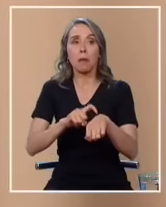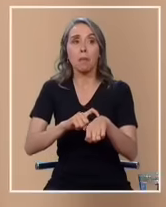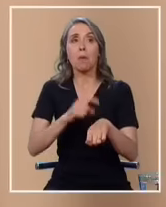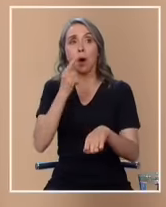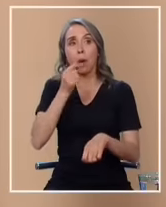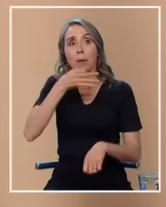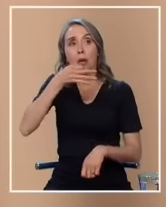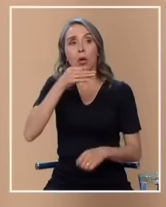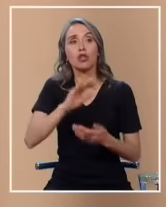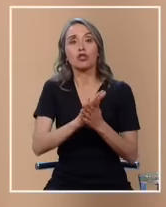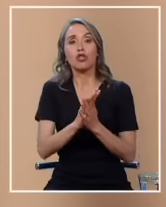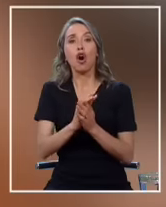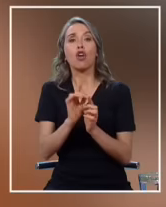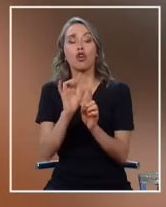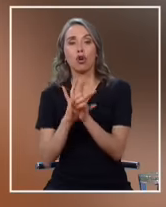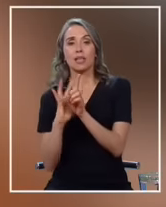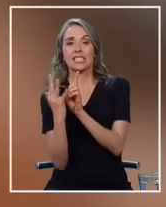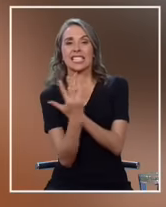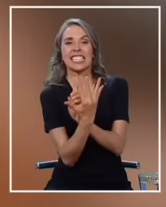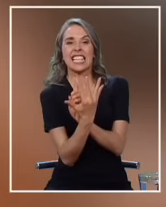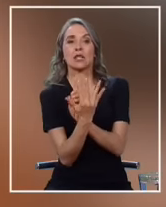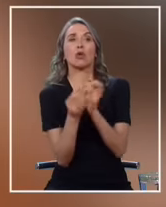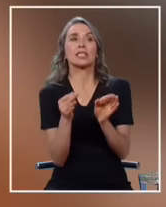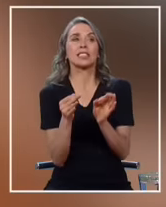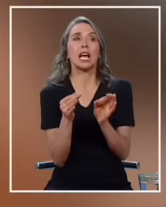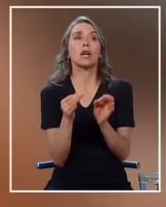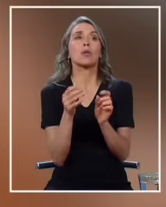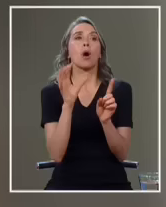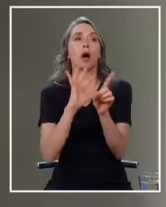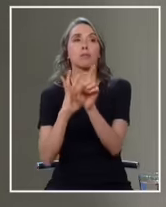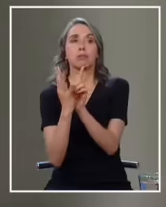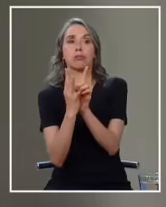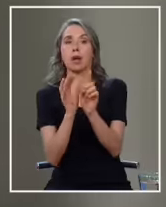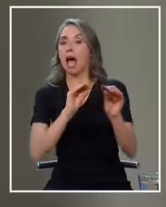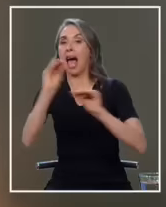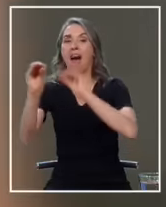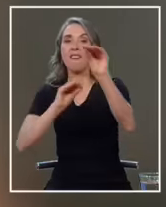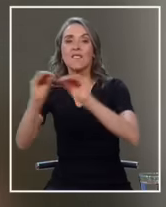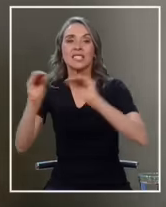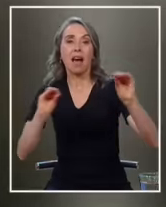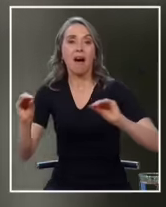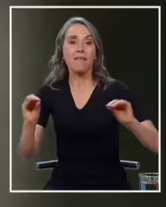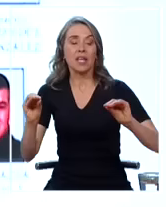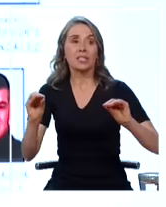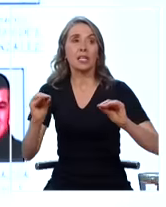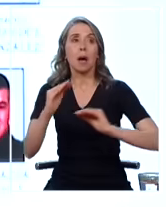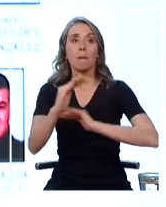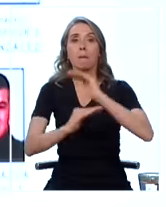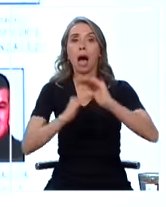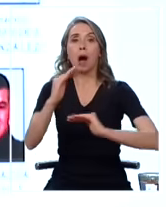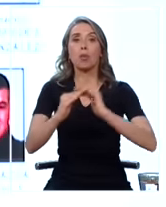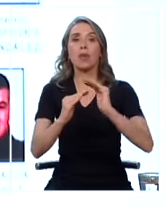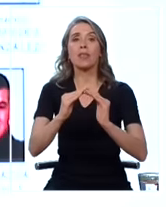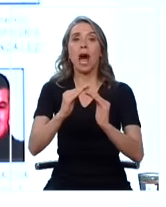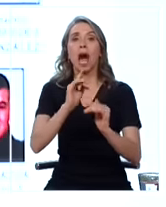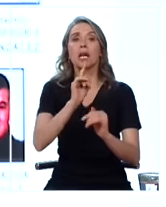este círculo de seguridad y todos sus brazos operativos se activan para poder resguardar la salud del